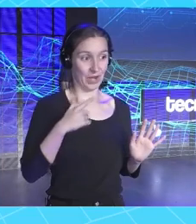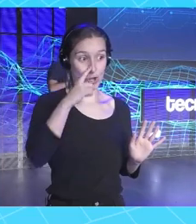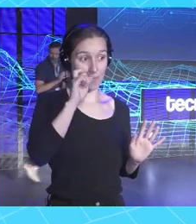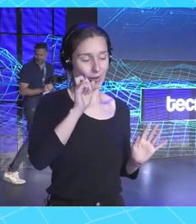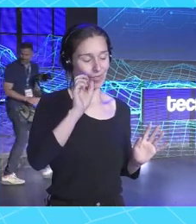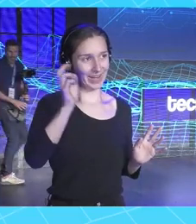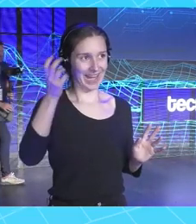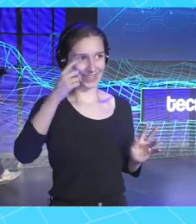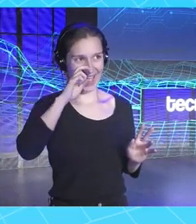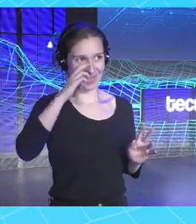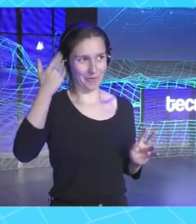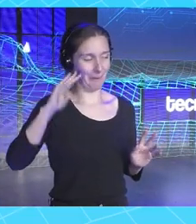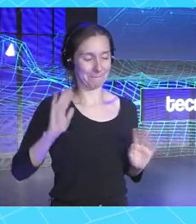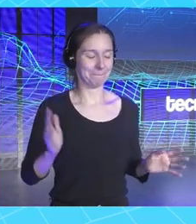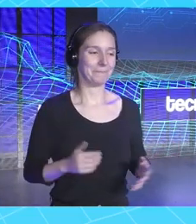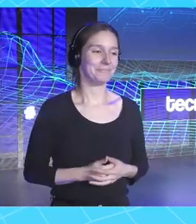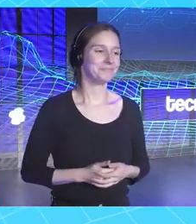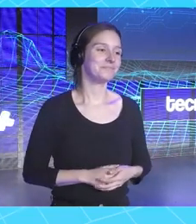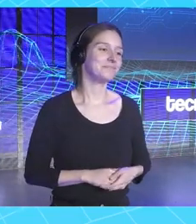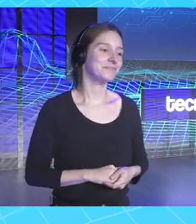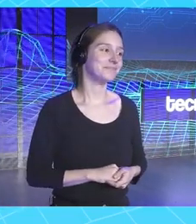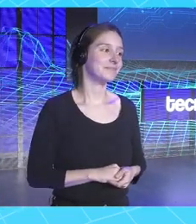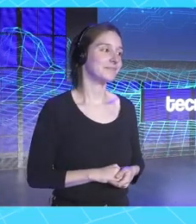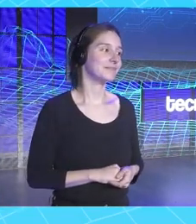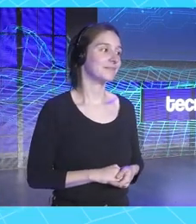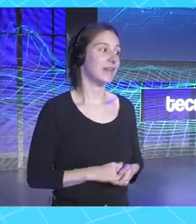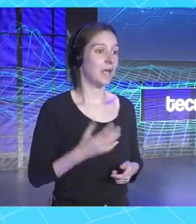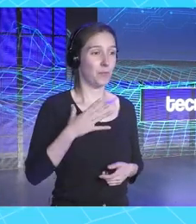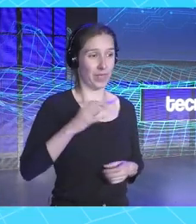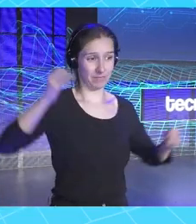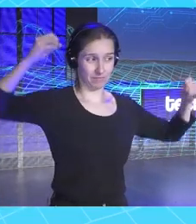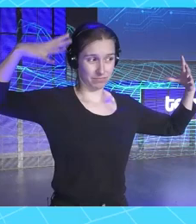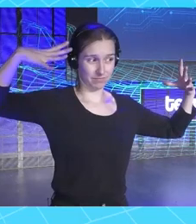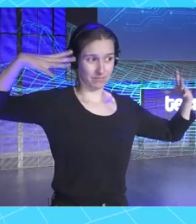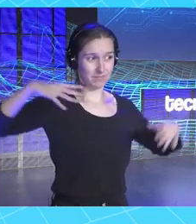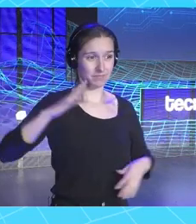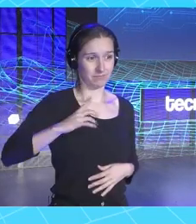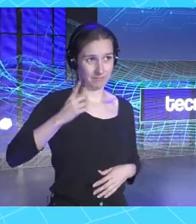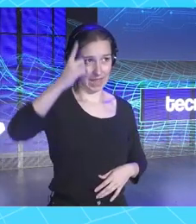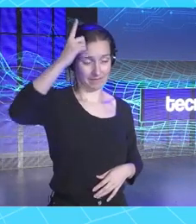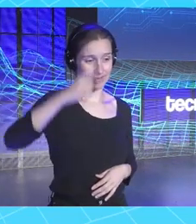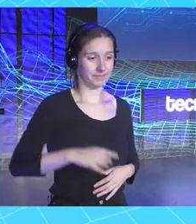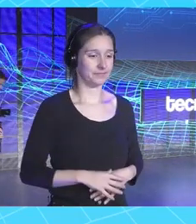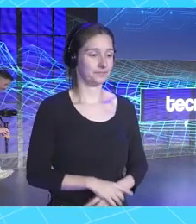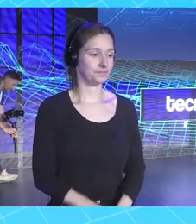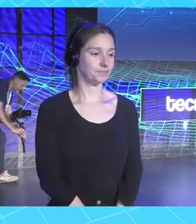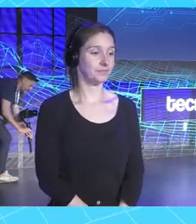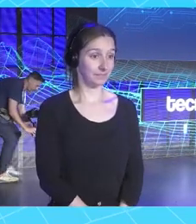que eran Nokia vale no sé si se pueden encender un poco las luces de aquí arriba